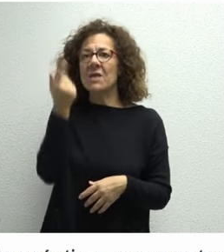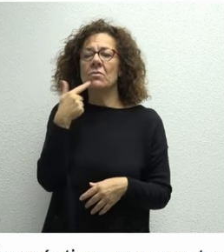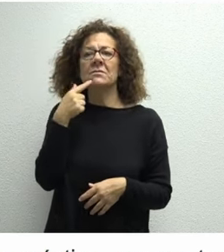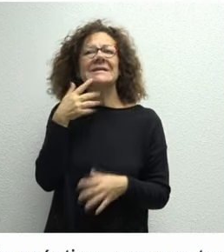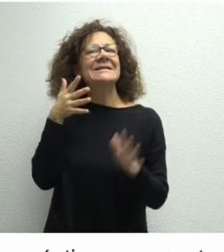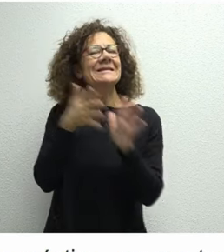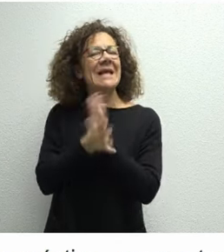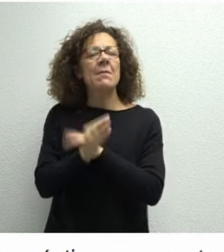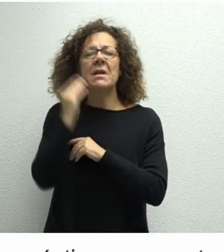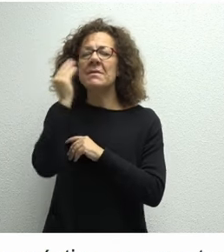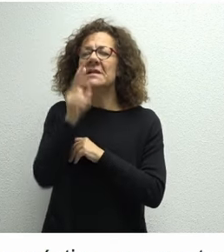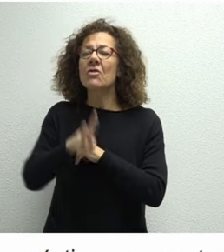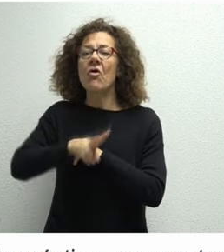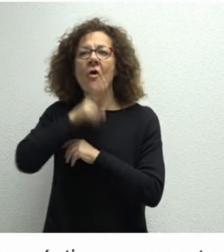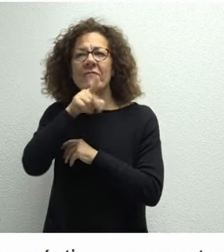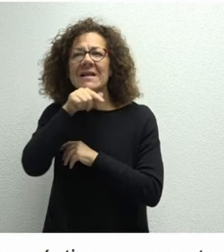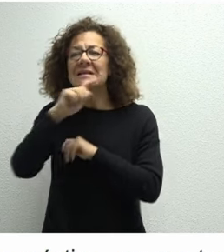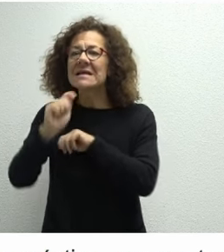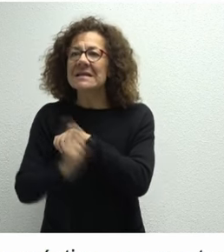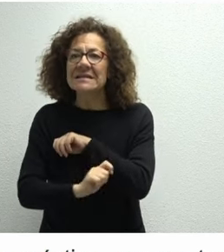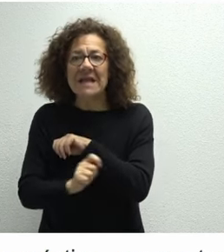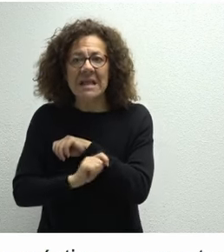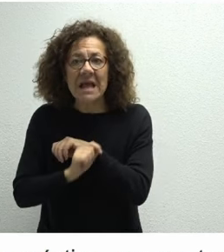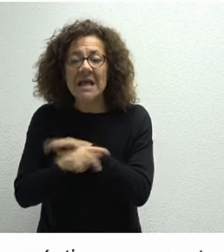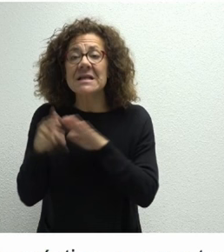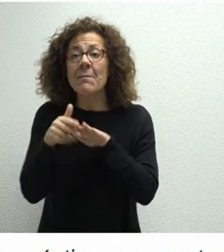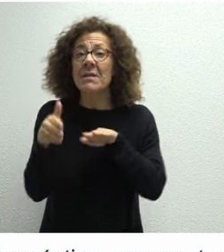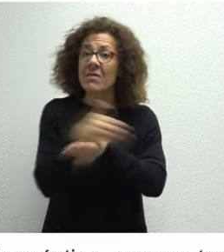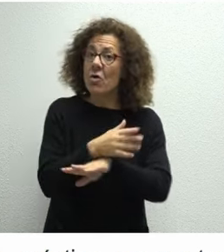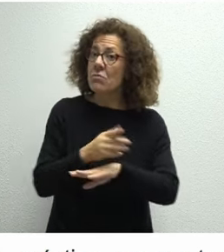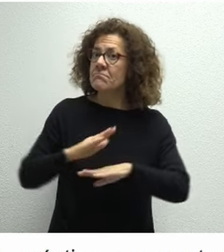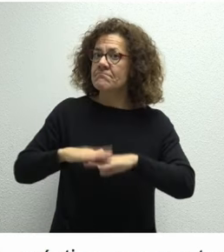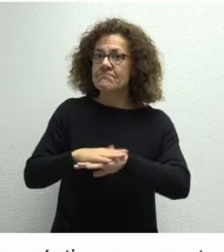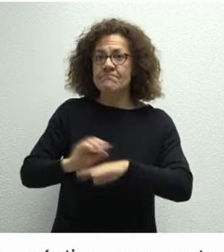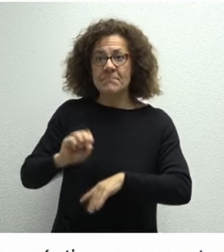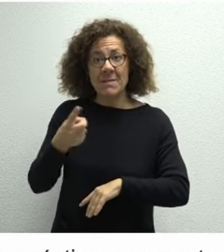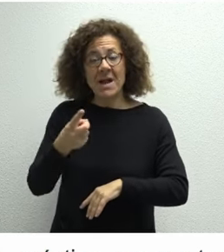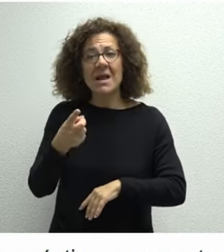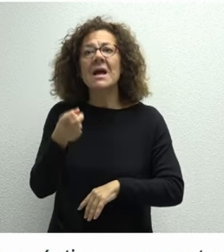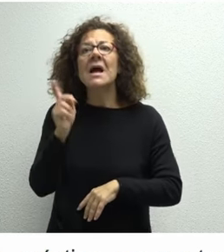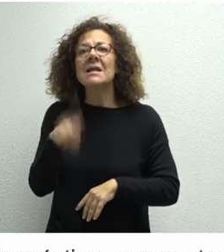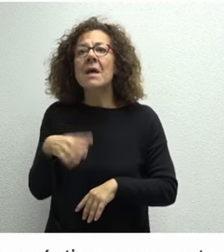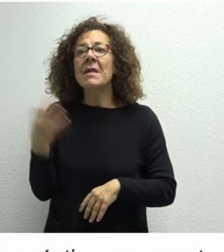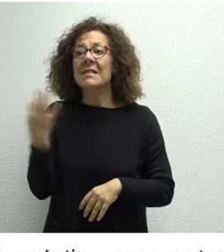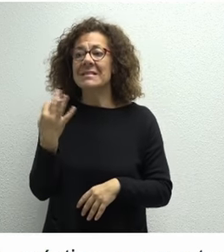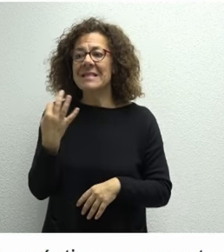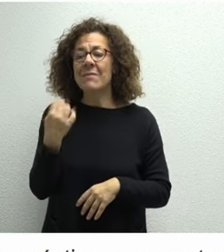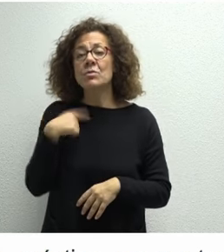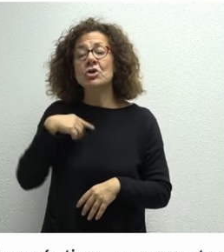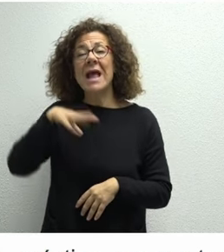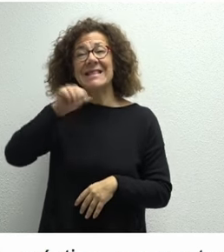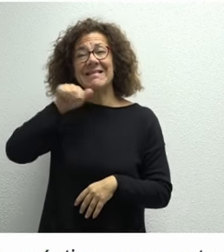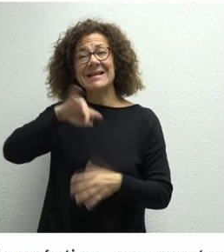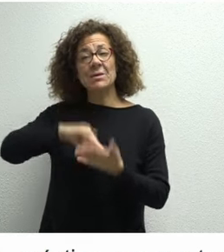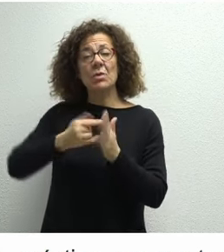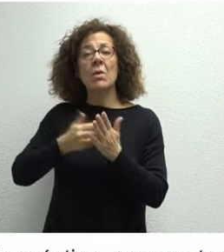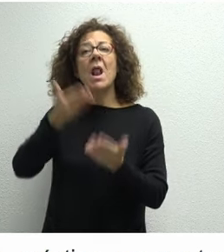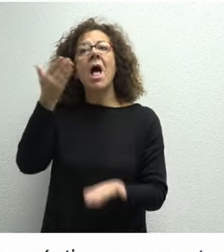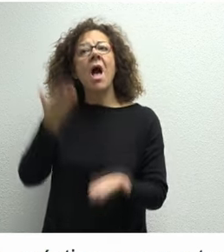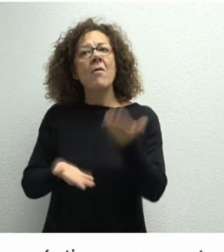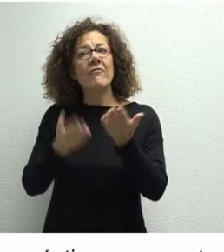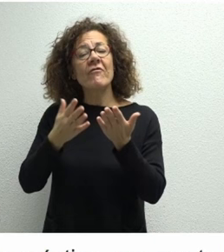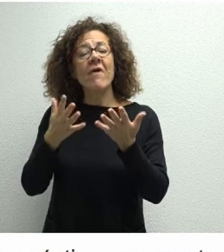verde vale sin pensar en estrategias de prevención primaria igual que tampoco podemos entender ev batra sin pensar en la evaluación